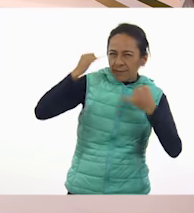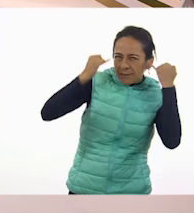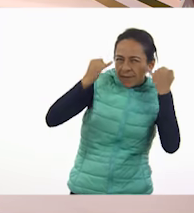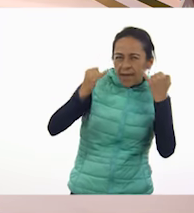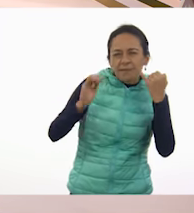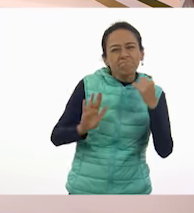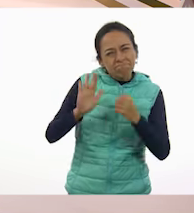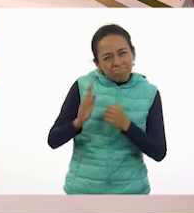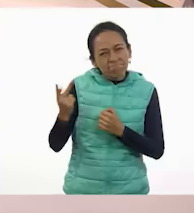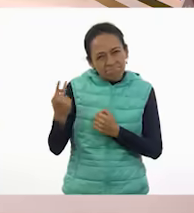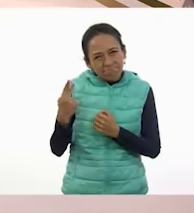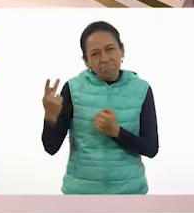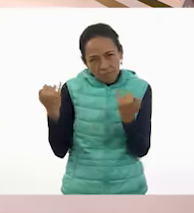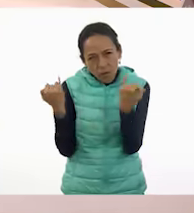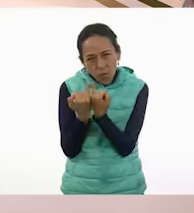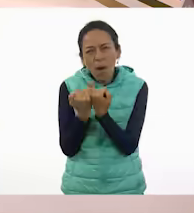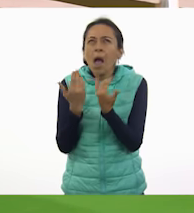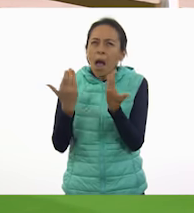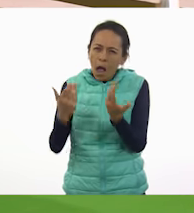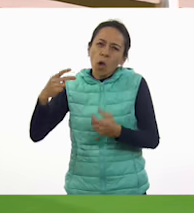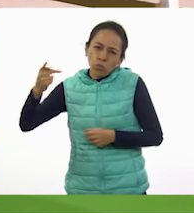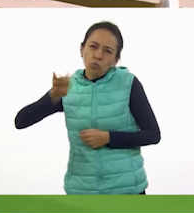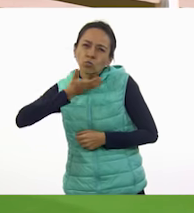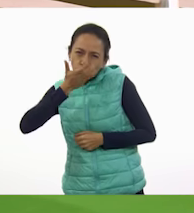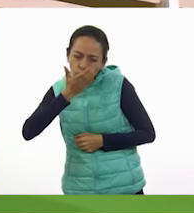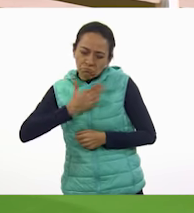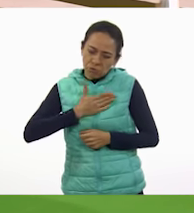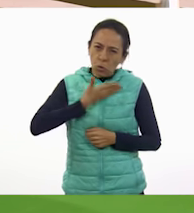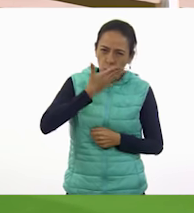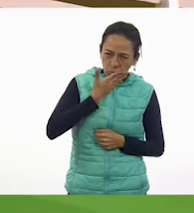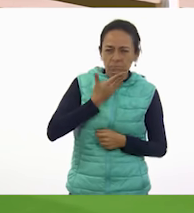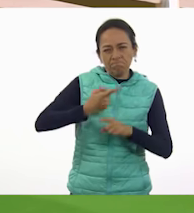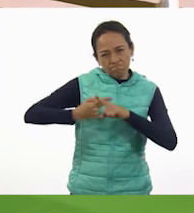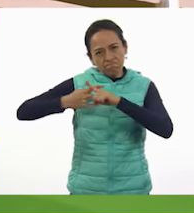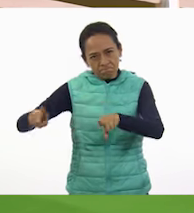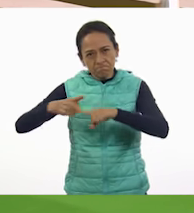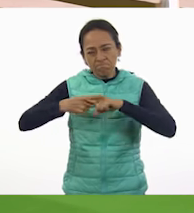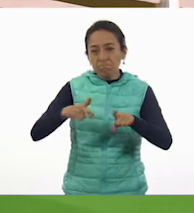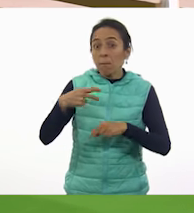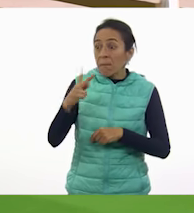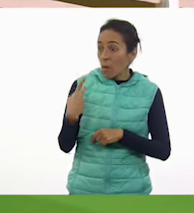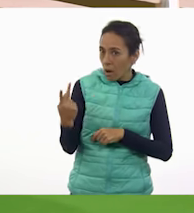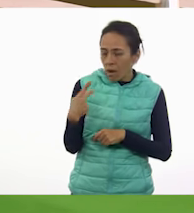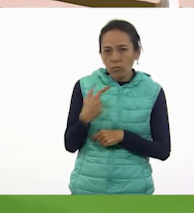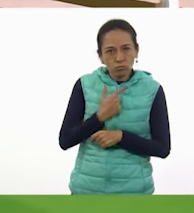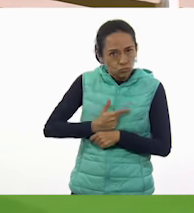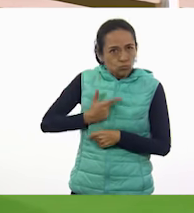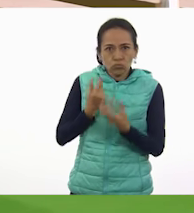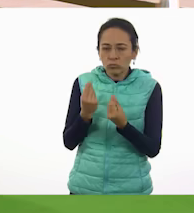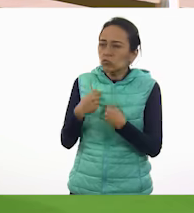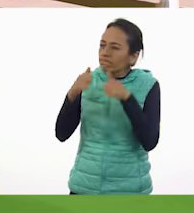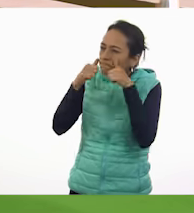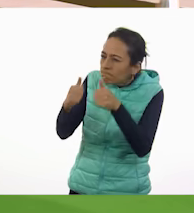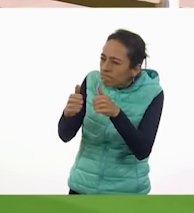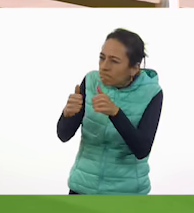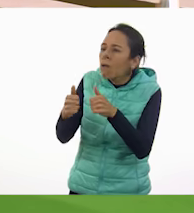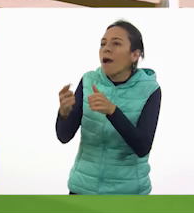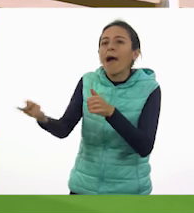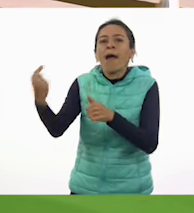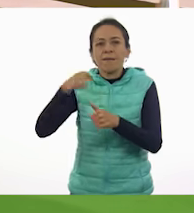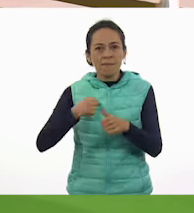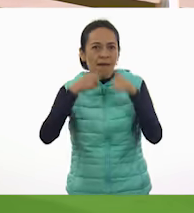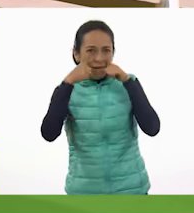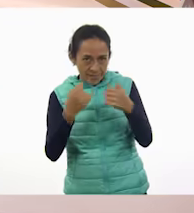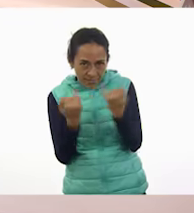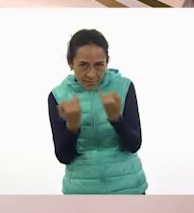Las costumbres obviamente son distintas, pero nos gusta a las dos escucharnos. Y sobre todo apoyarnos mucho cuando lo necesitamos. Ah,